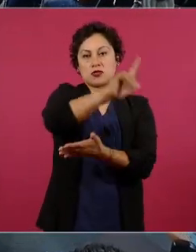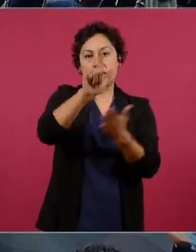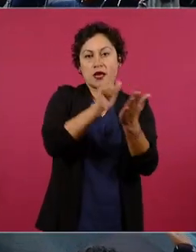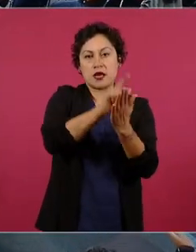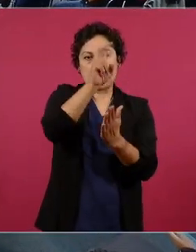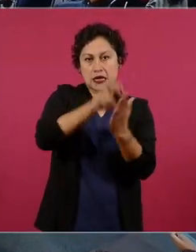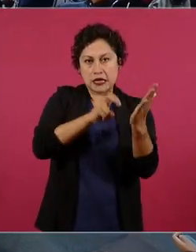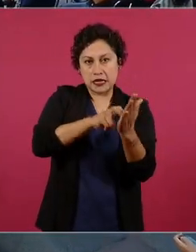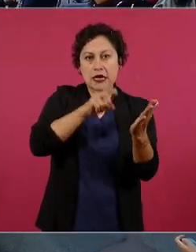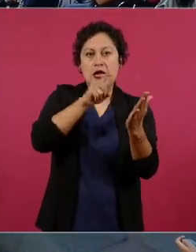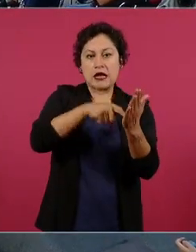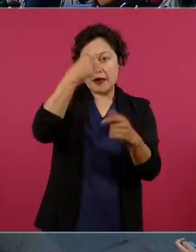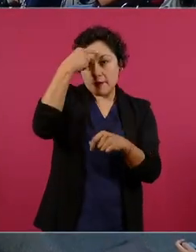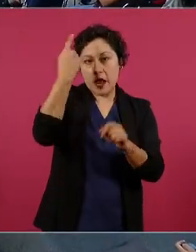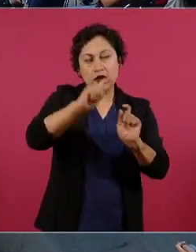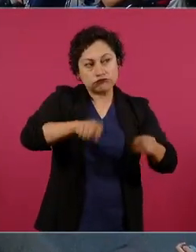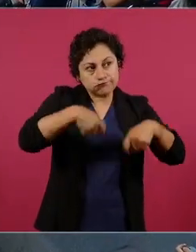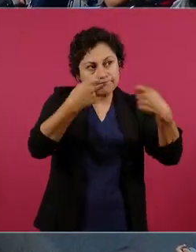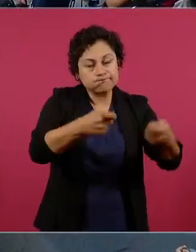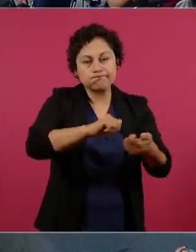todas, todas, todas.